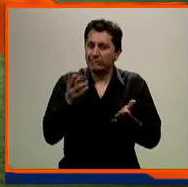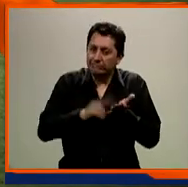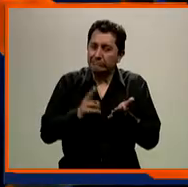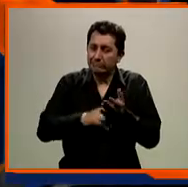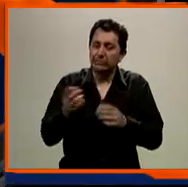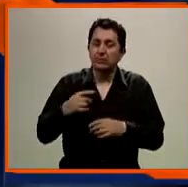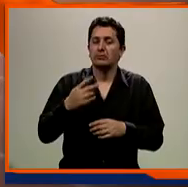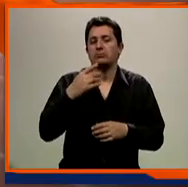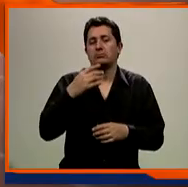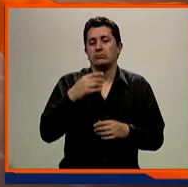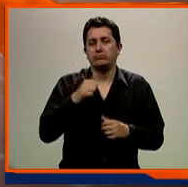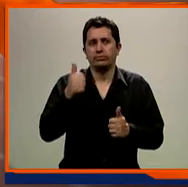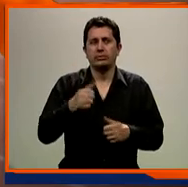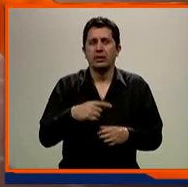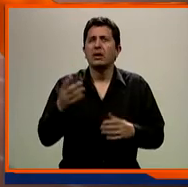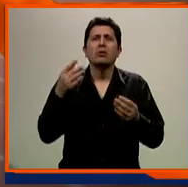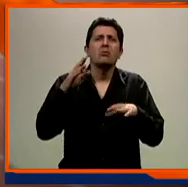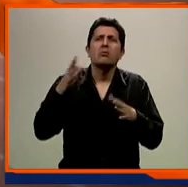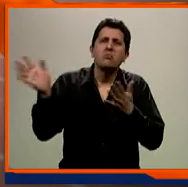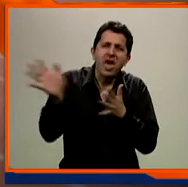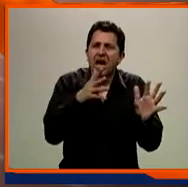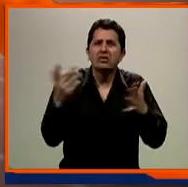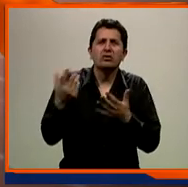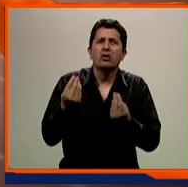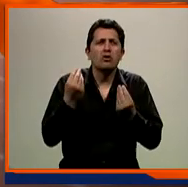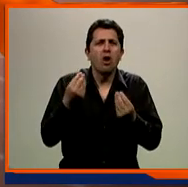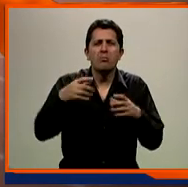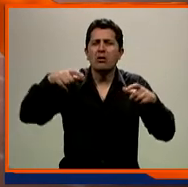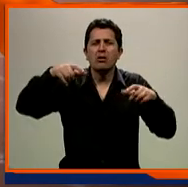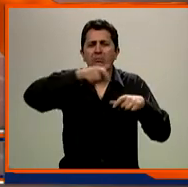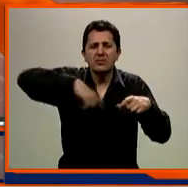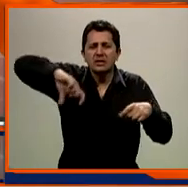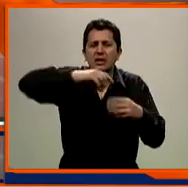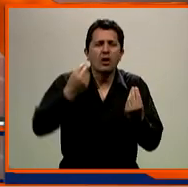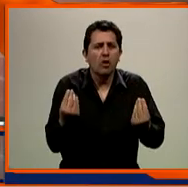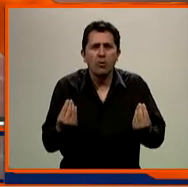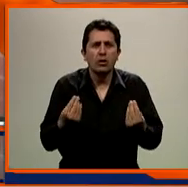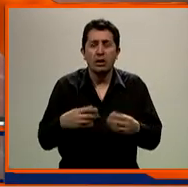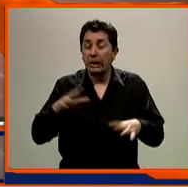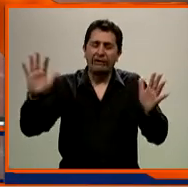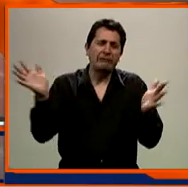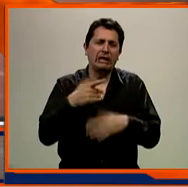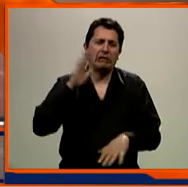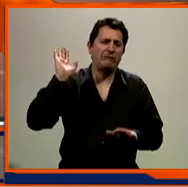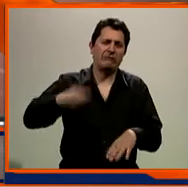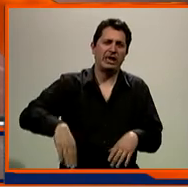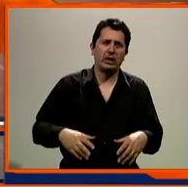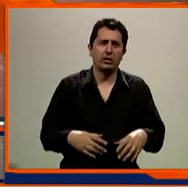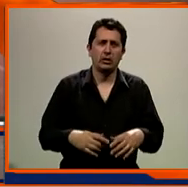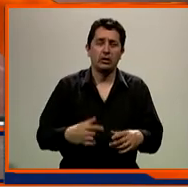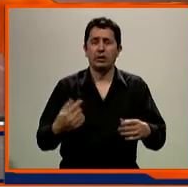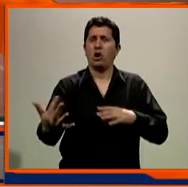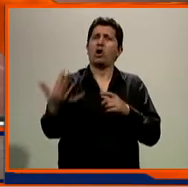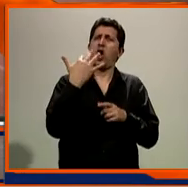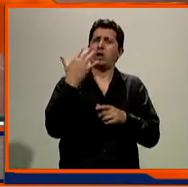4 intentos. ¿El viento te influyó? ¿Cómo estaban las condiciones de la pista? El viento estaba feo. Te venía en